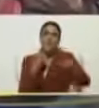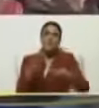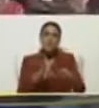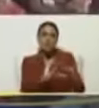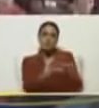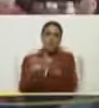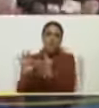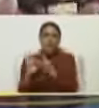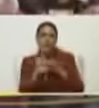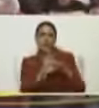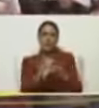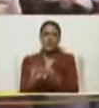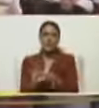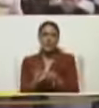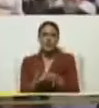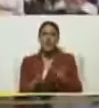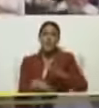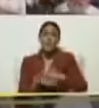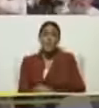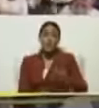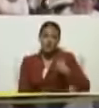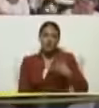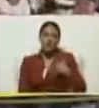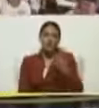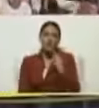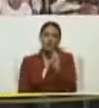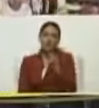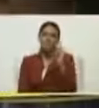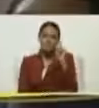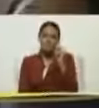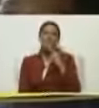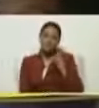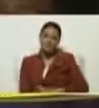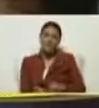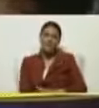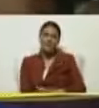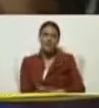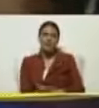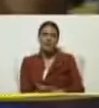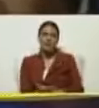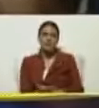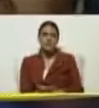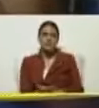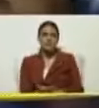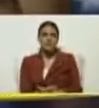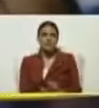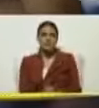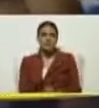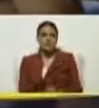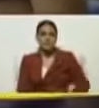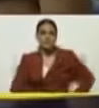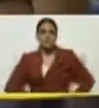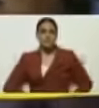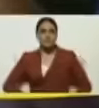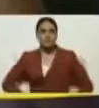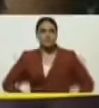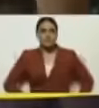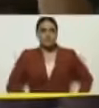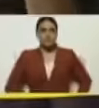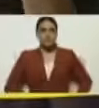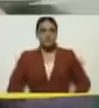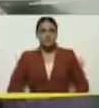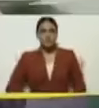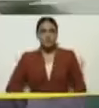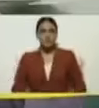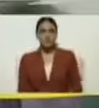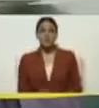unificada, porque si algo puedo decir hoy, Mark Glory, Ángel Giovanni, es que el